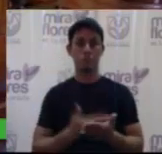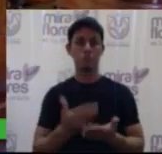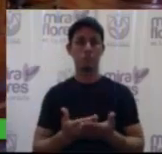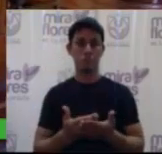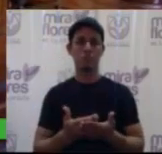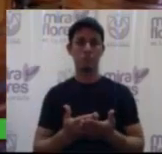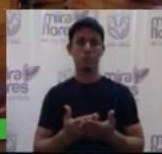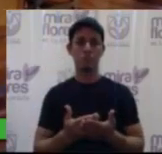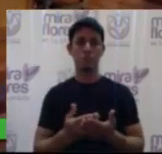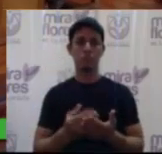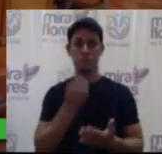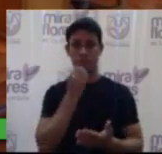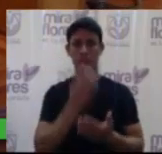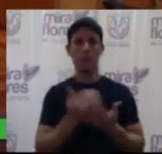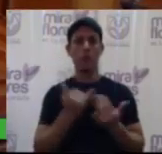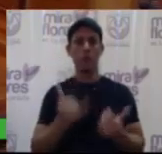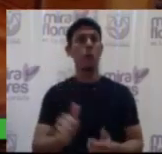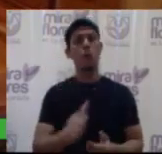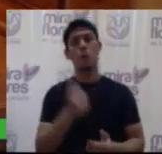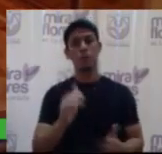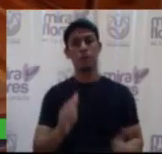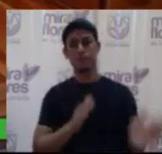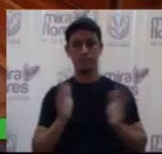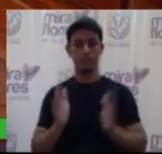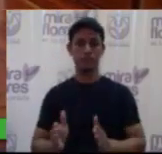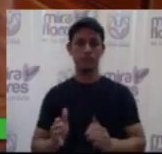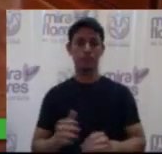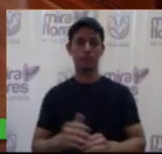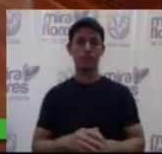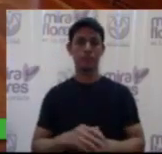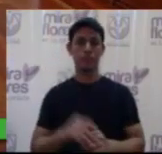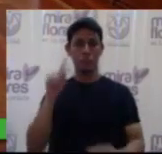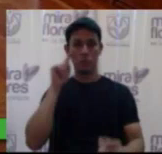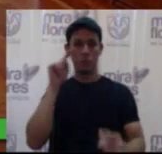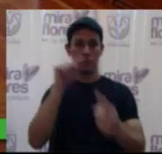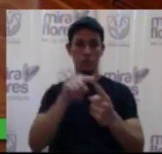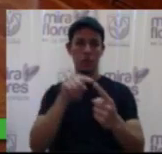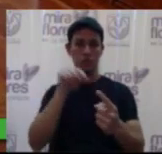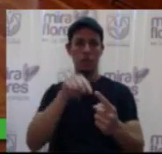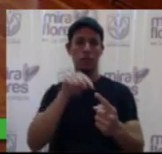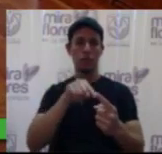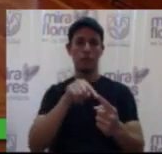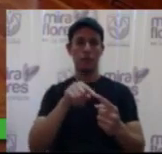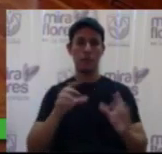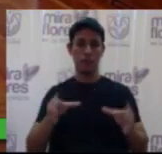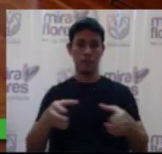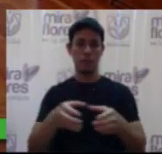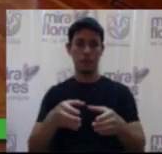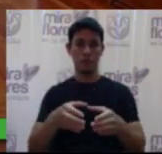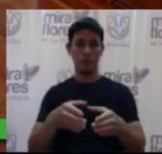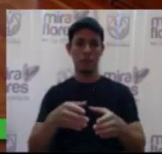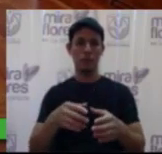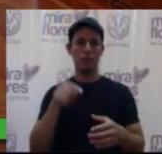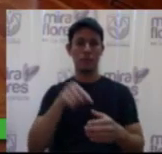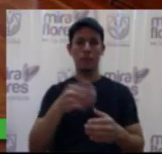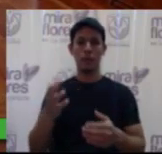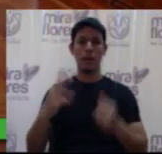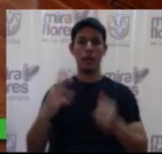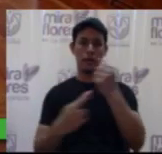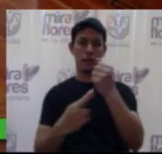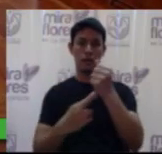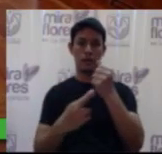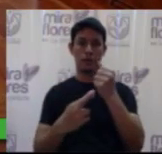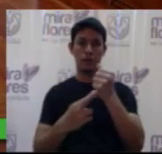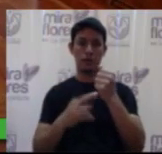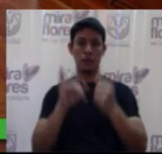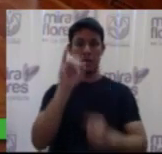por unanimidad de votos. Vamos al siguiente punto, por favor. Proyecto de acuerdo de consejo que aprueba la licencia solicitada por la regidora Valia Isabel